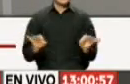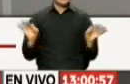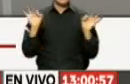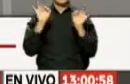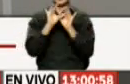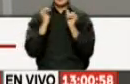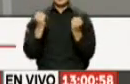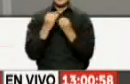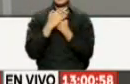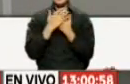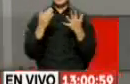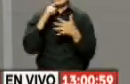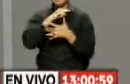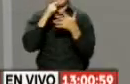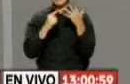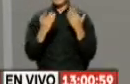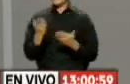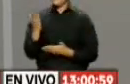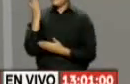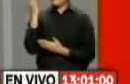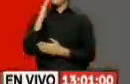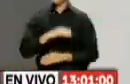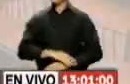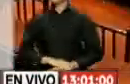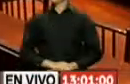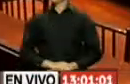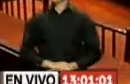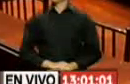a esta hora. Arrancamos con los titulares.